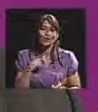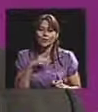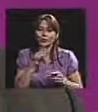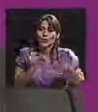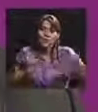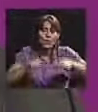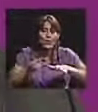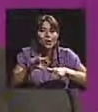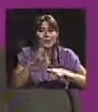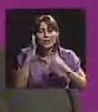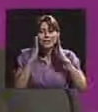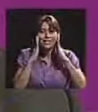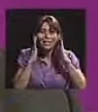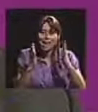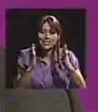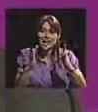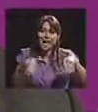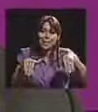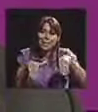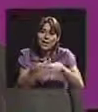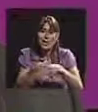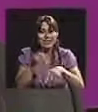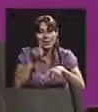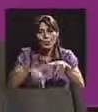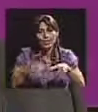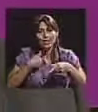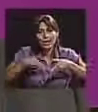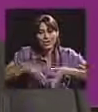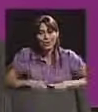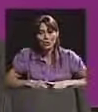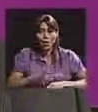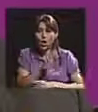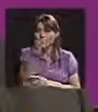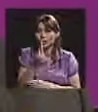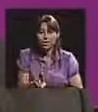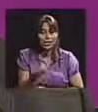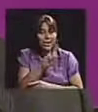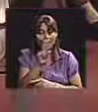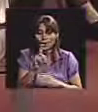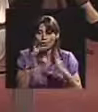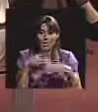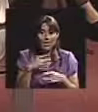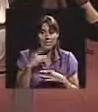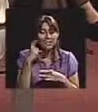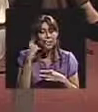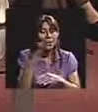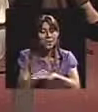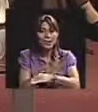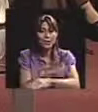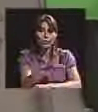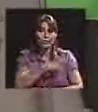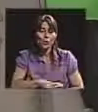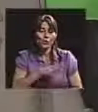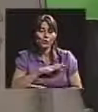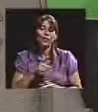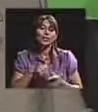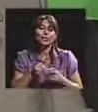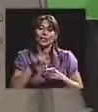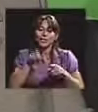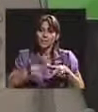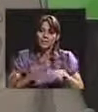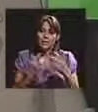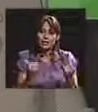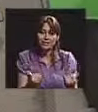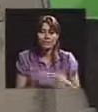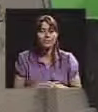de prohibición el país no se ha movido en mejorarle a esas parejas sus condiciones, y eso es algo que hay que hacer ahora. Perfecto. ¿Y doña María? Sí, desde un enfoque